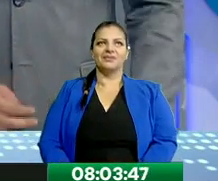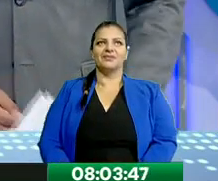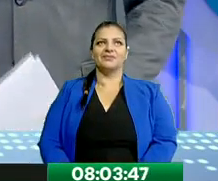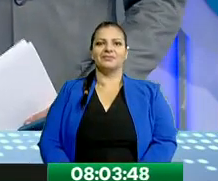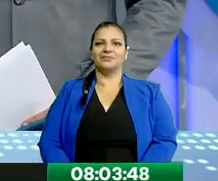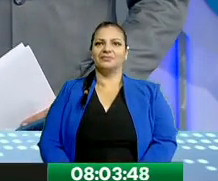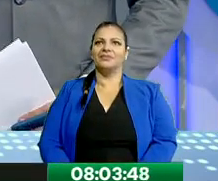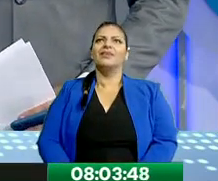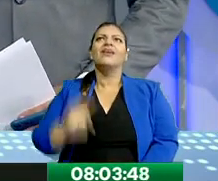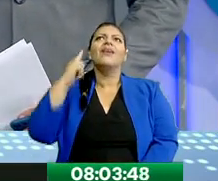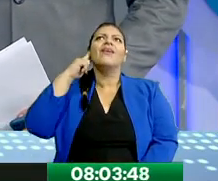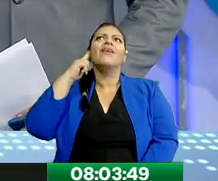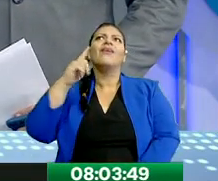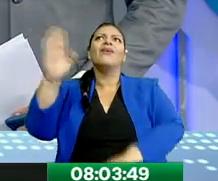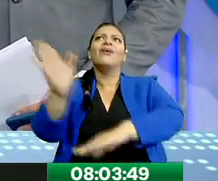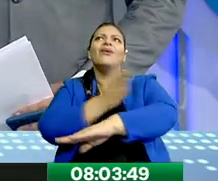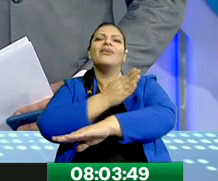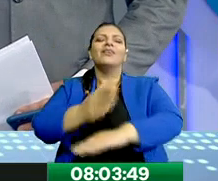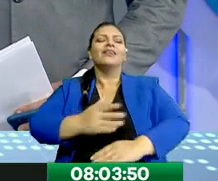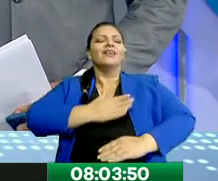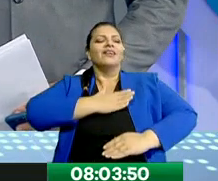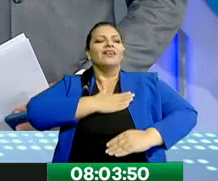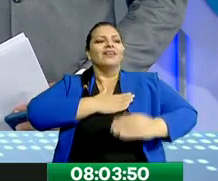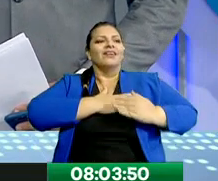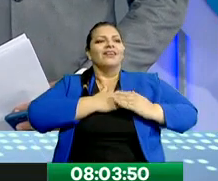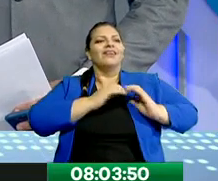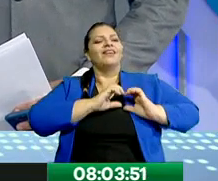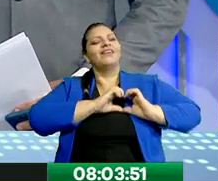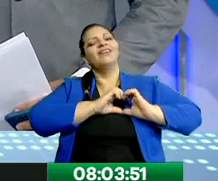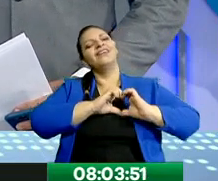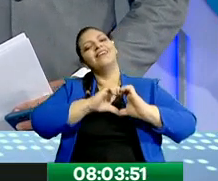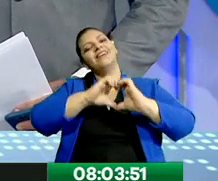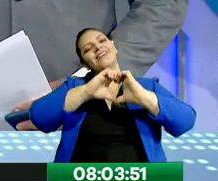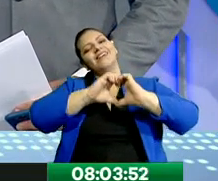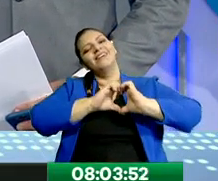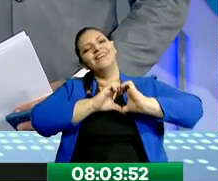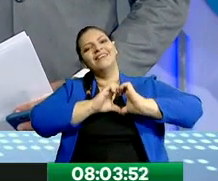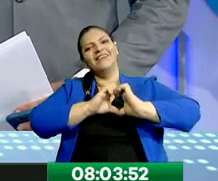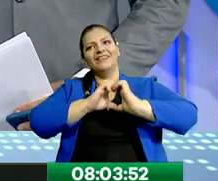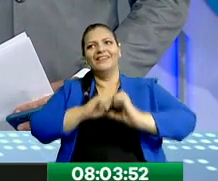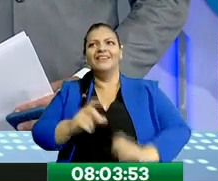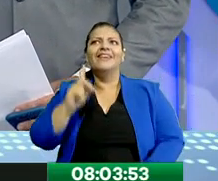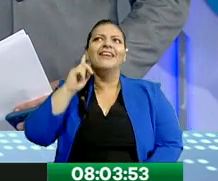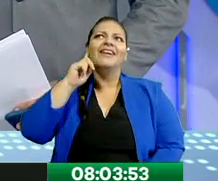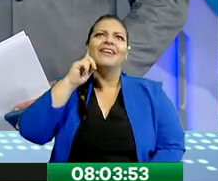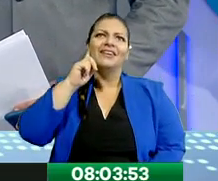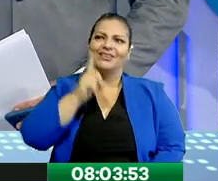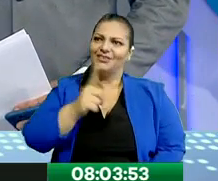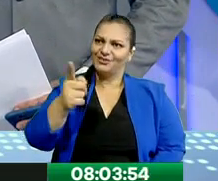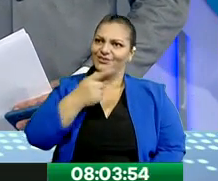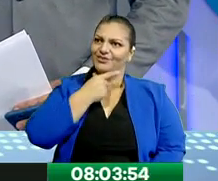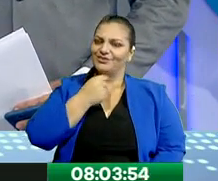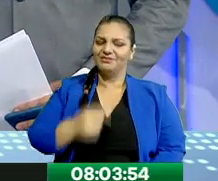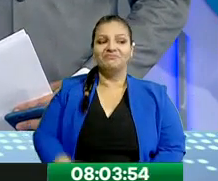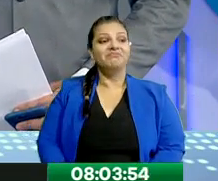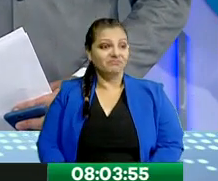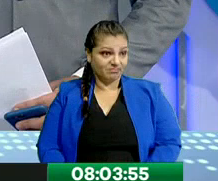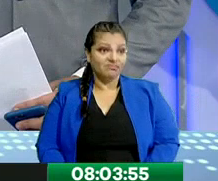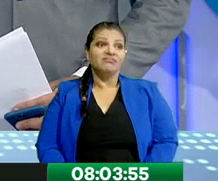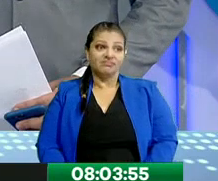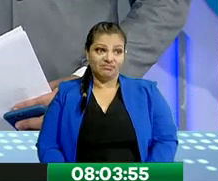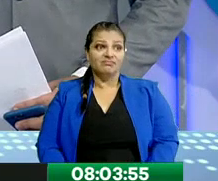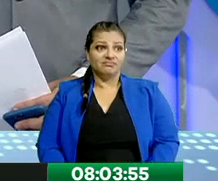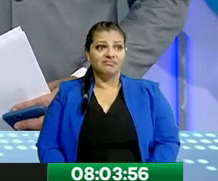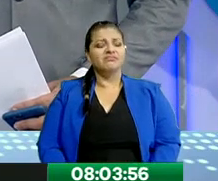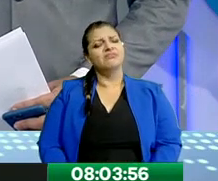Romantiquísimo. Romantiquísimo. Y por eso le hablo de Manzanero, de Javier Solís, de otros más. ¿Ah? Claro, por eso le dije el otro día,